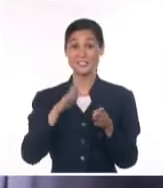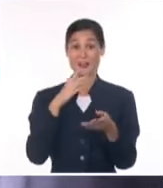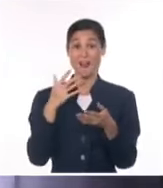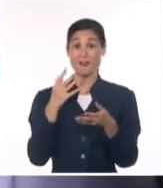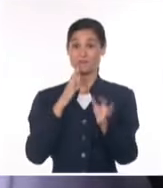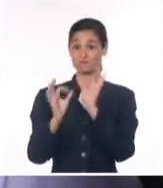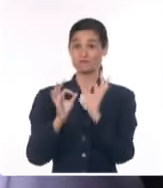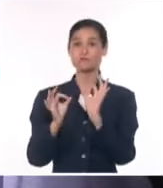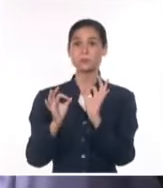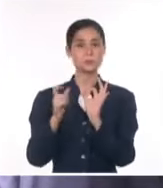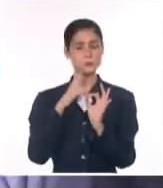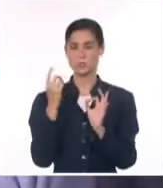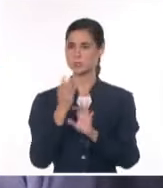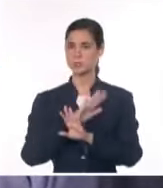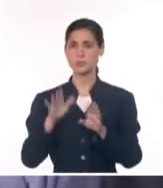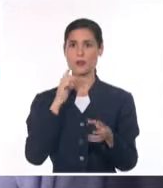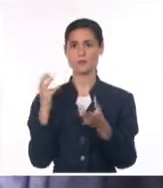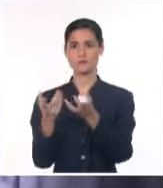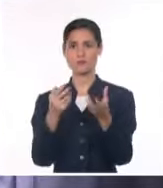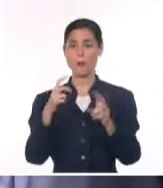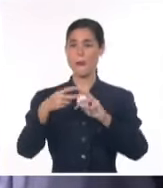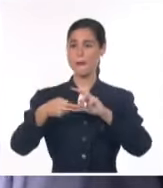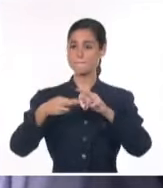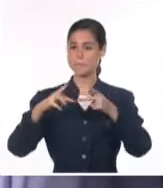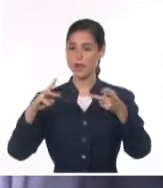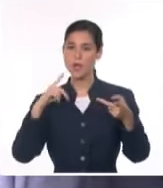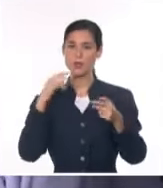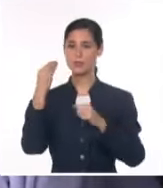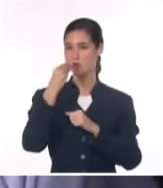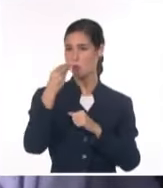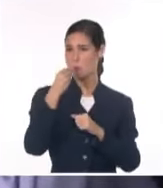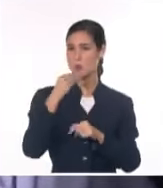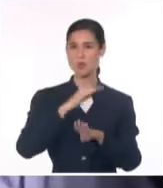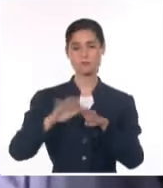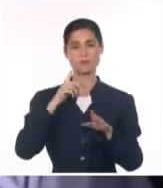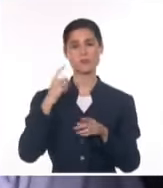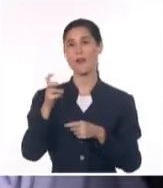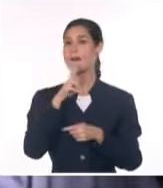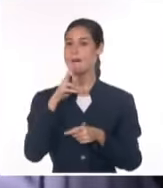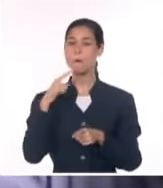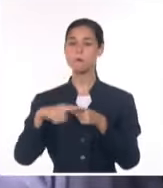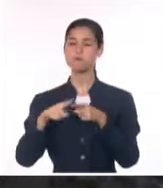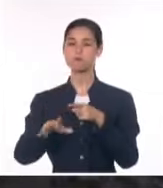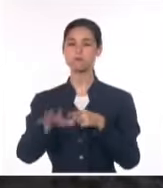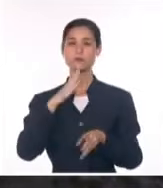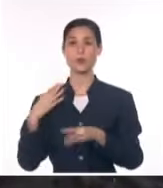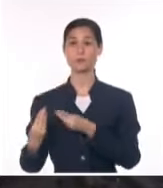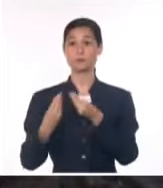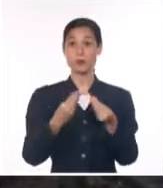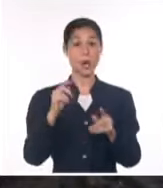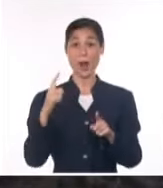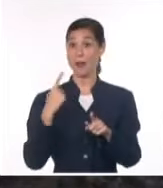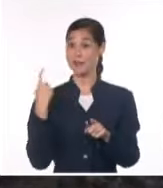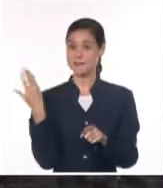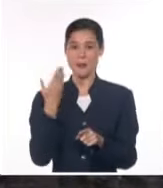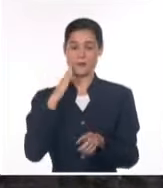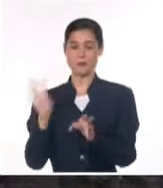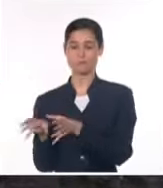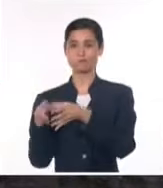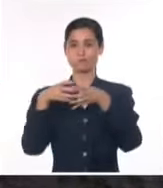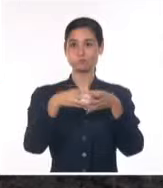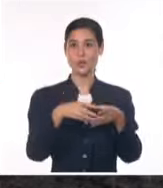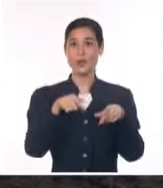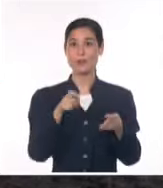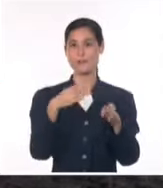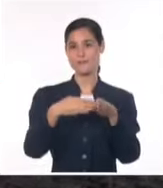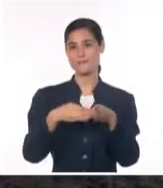una palabra de galleta que donó la MIPYMES Horizonte de Guacanayao de Manzanillo. Y salimos para acá rápido. Sabemos cuánto necesita